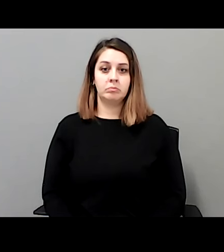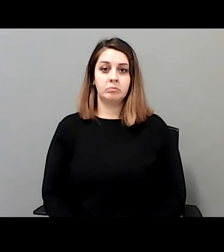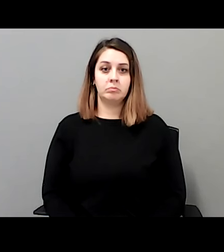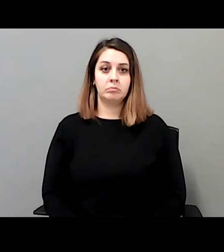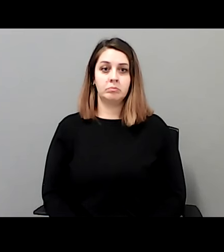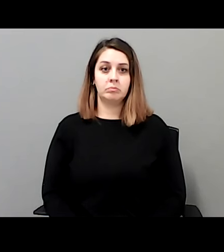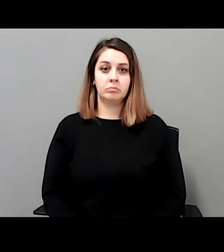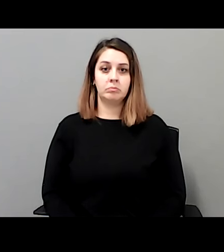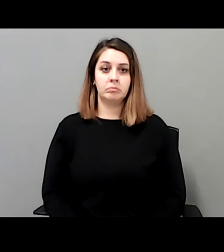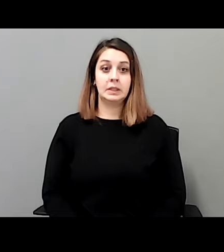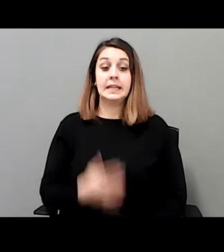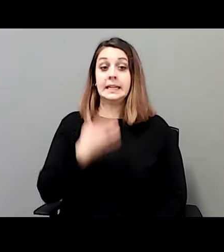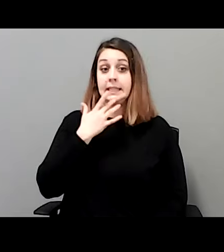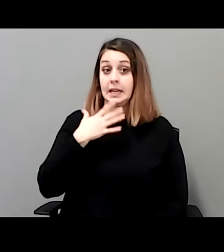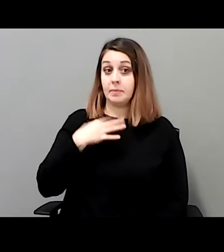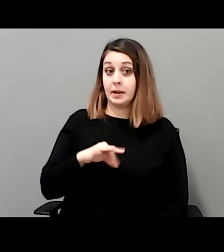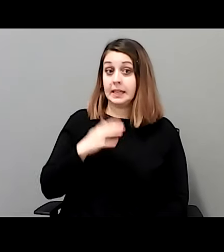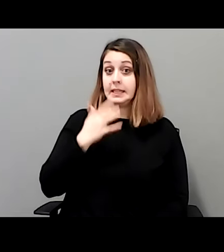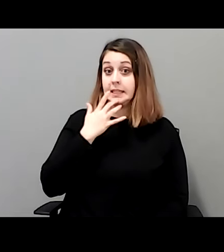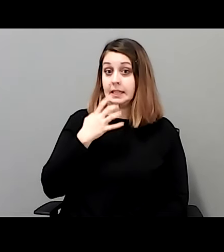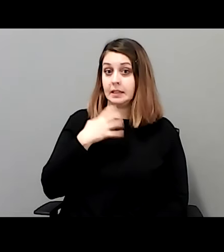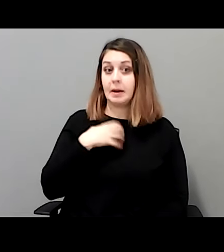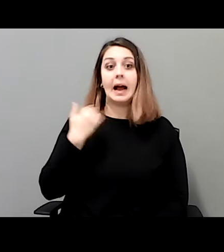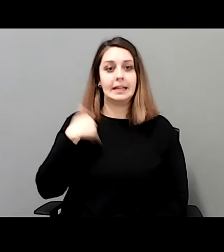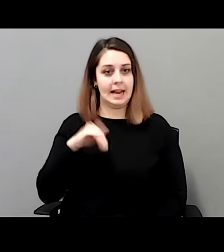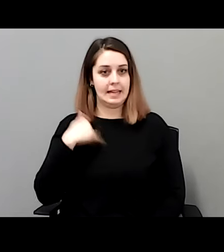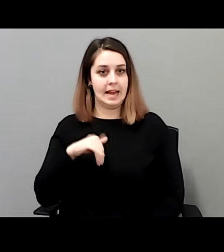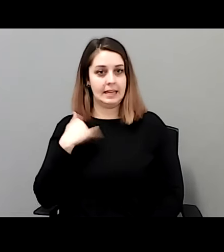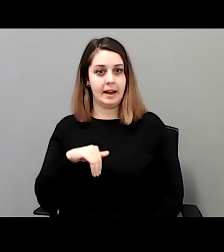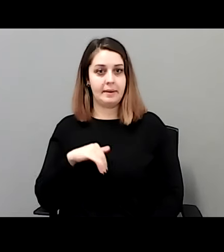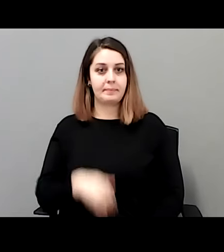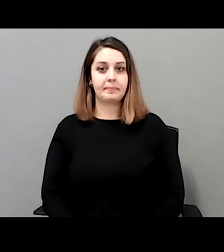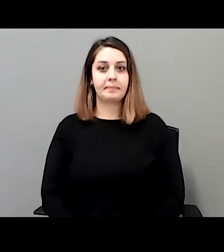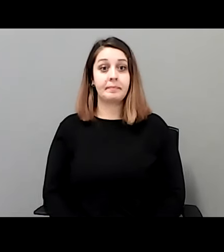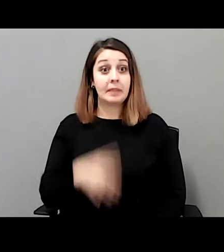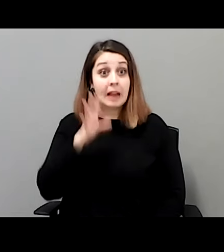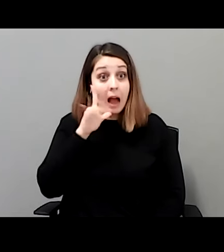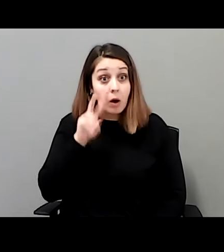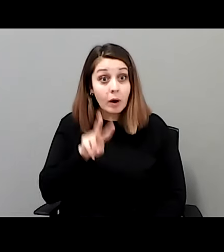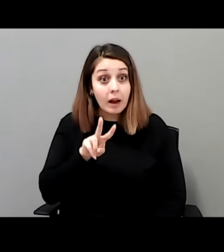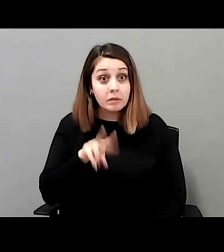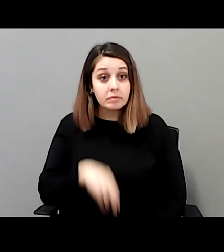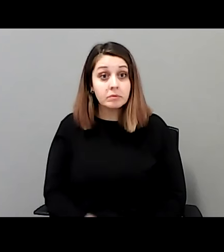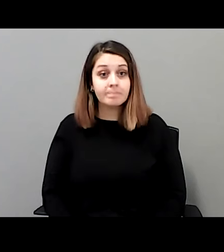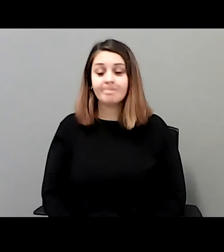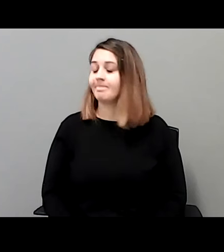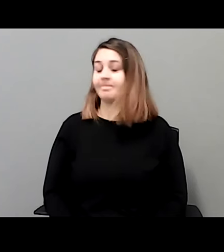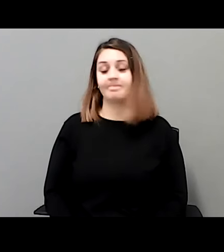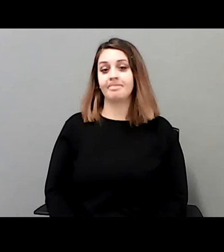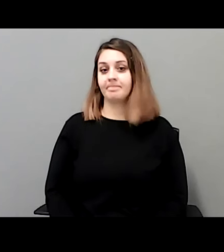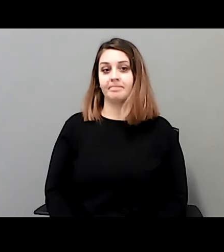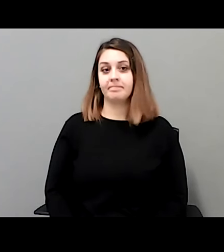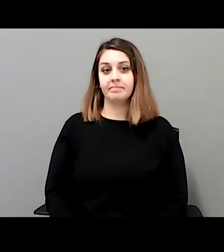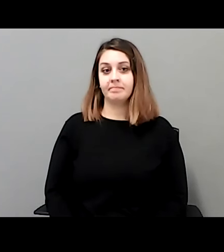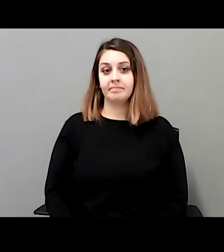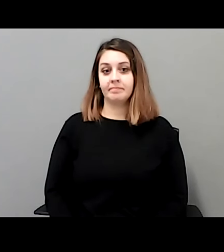Sí puedes, y si no, si quieres, también lo tocamos. Vale. Ahora. No, es que